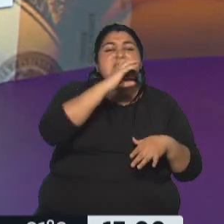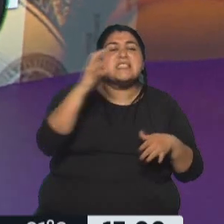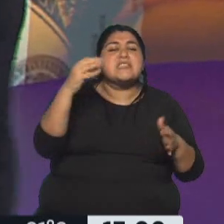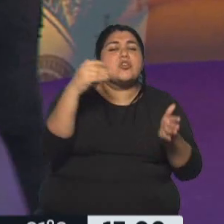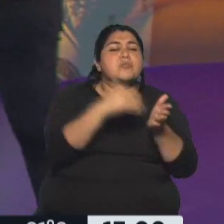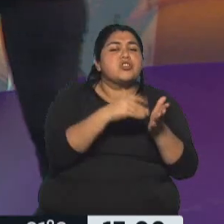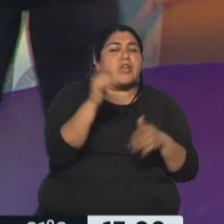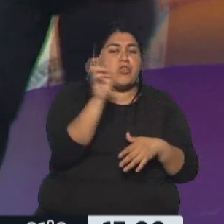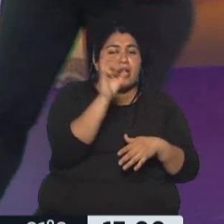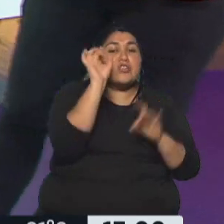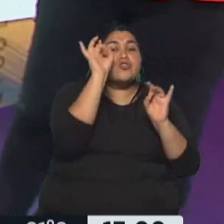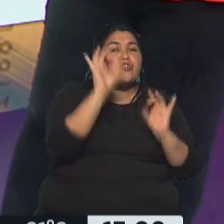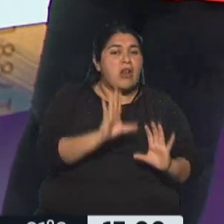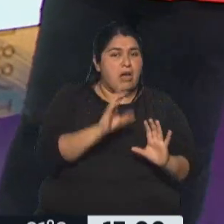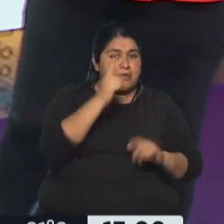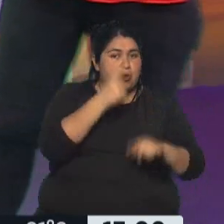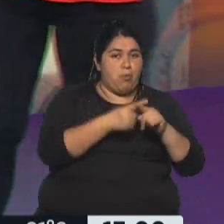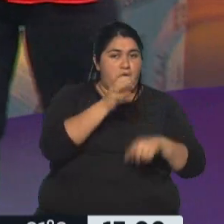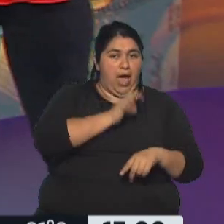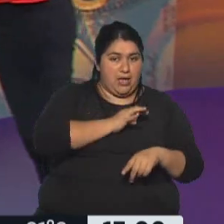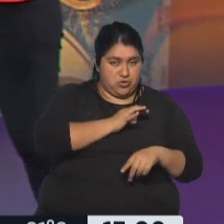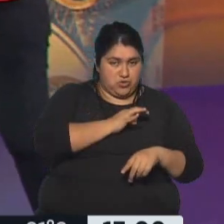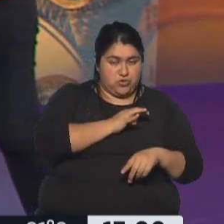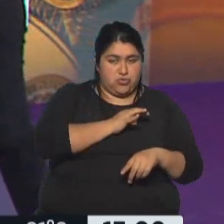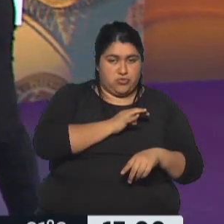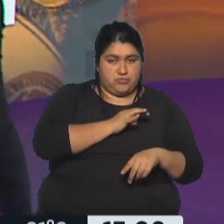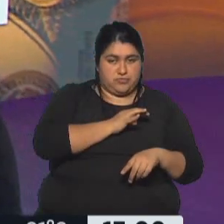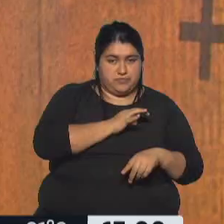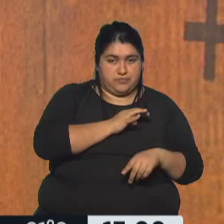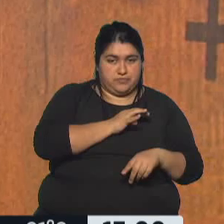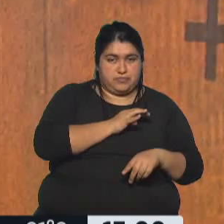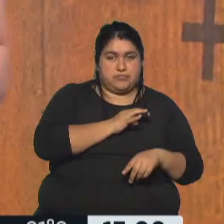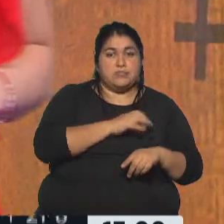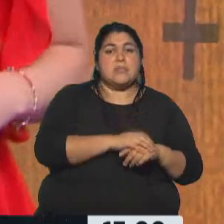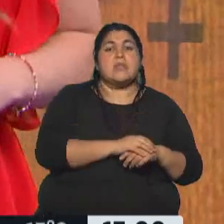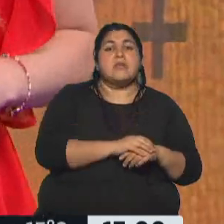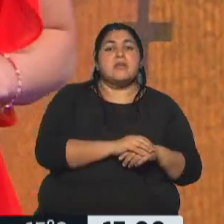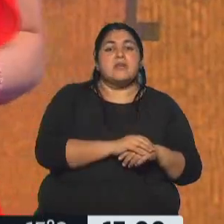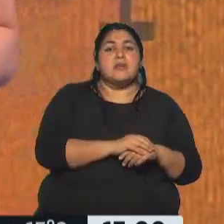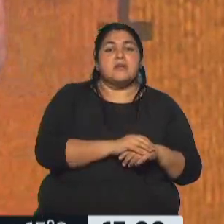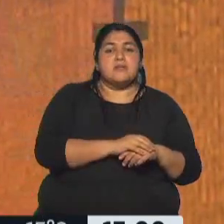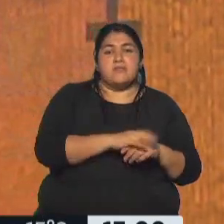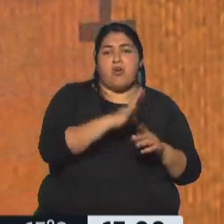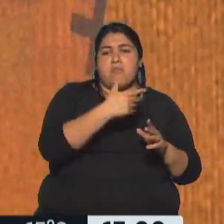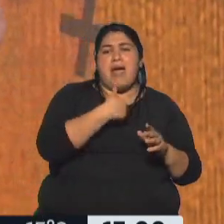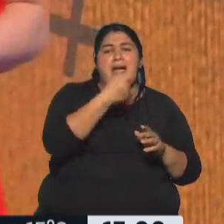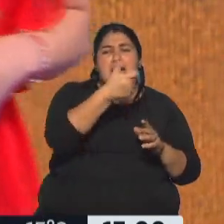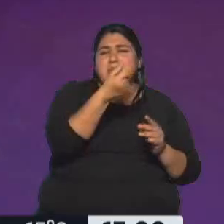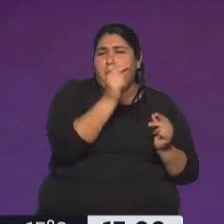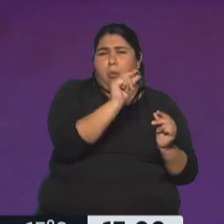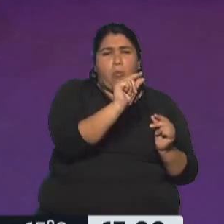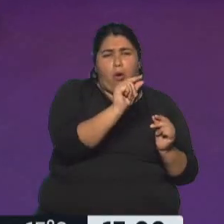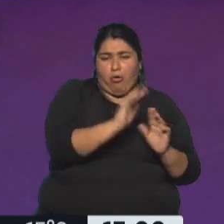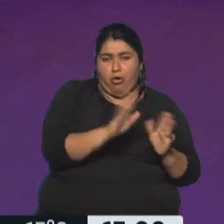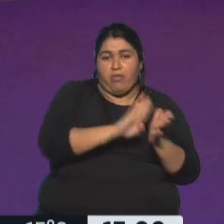millones de dólares por año en 4 años, es decir, al año 700 por 4. Muy poco, nada.